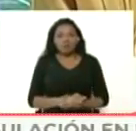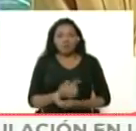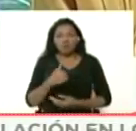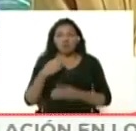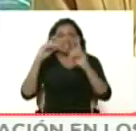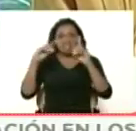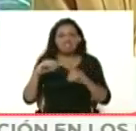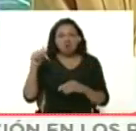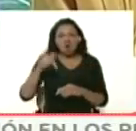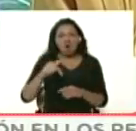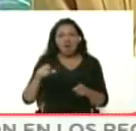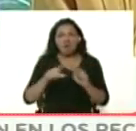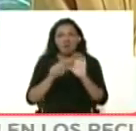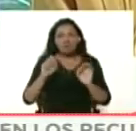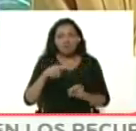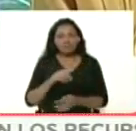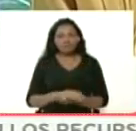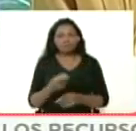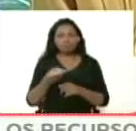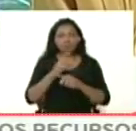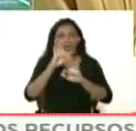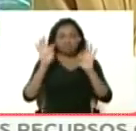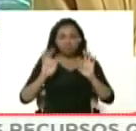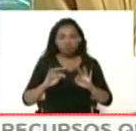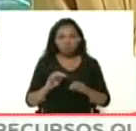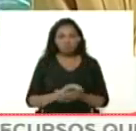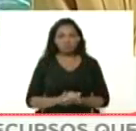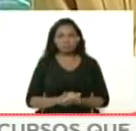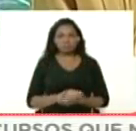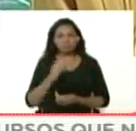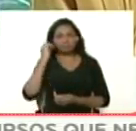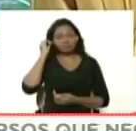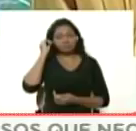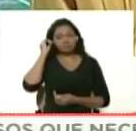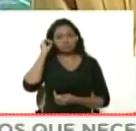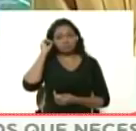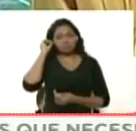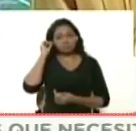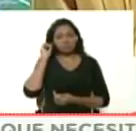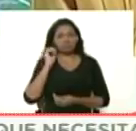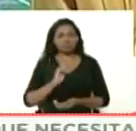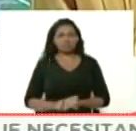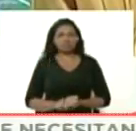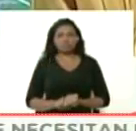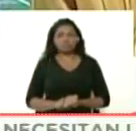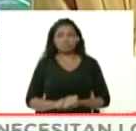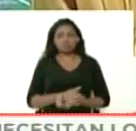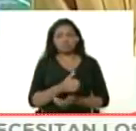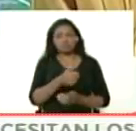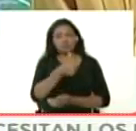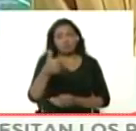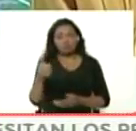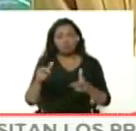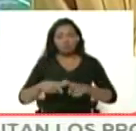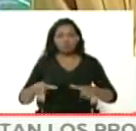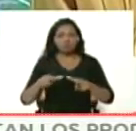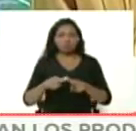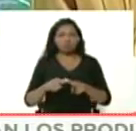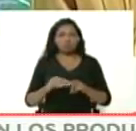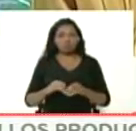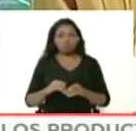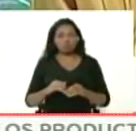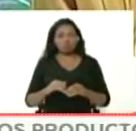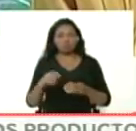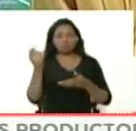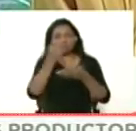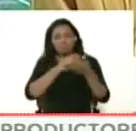decidido, y buscar los vericuetos de lo que hay que resolver. Cada sector debe tener claro su mapa de